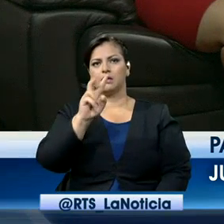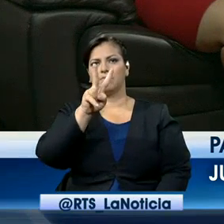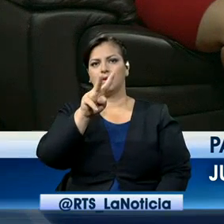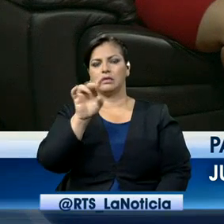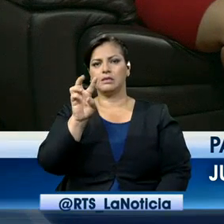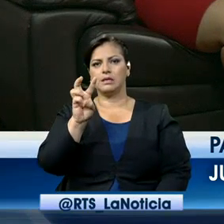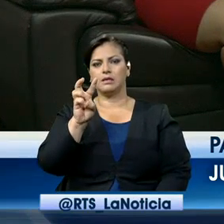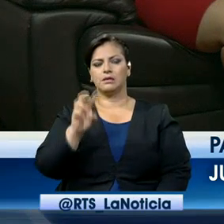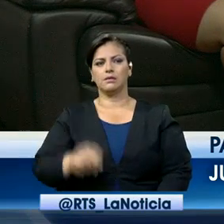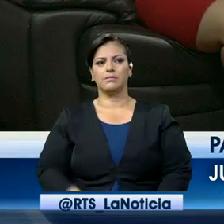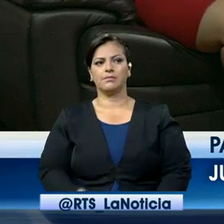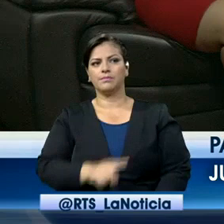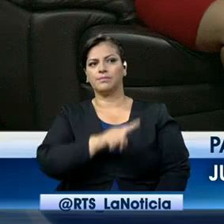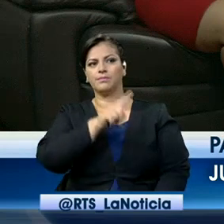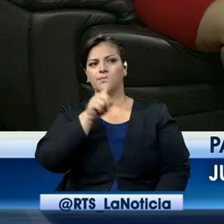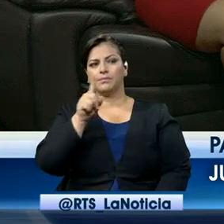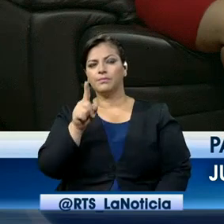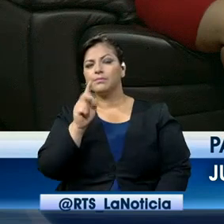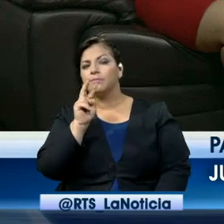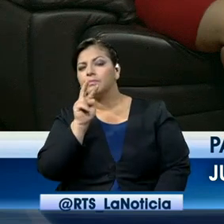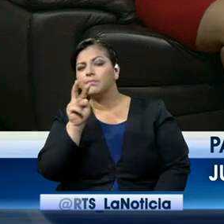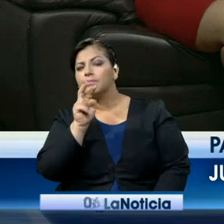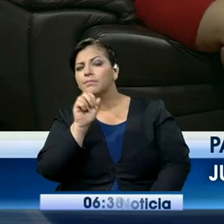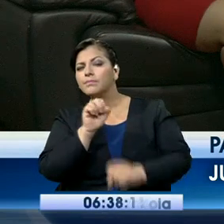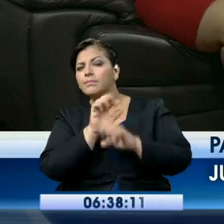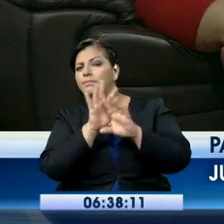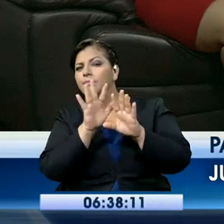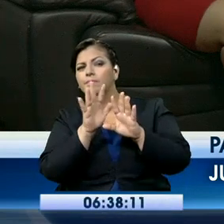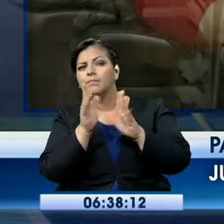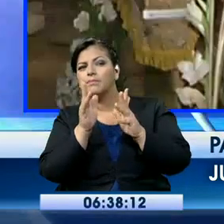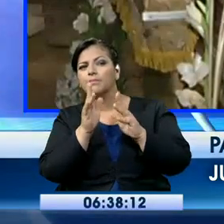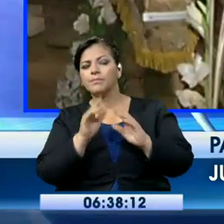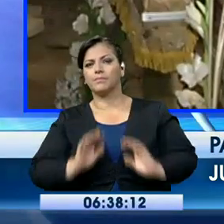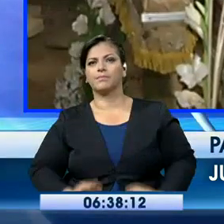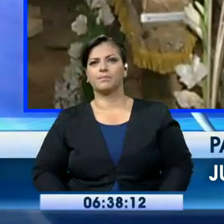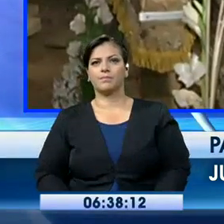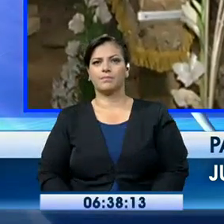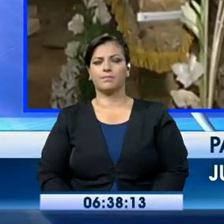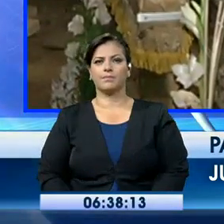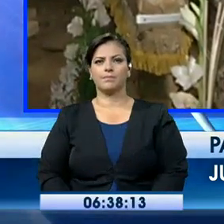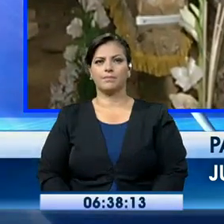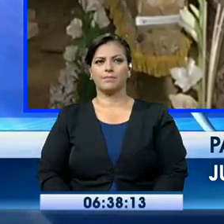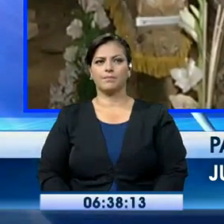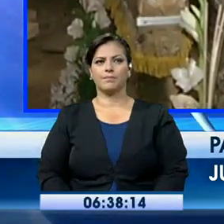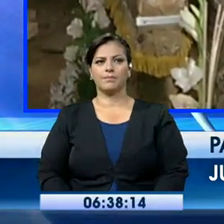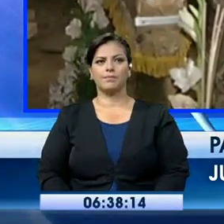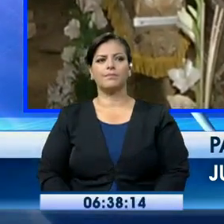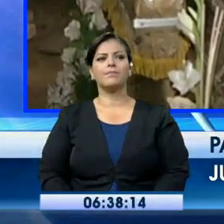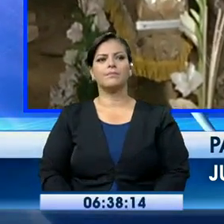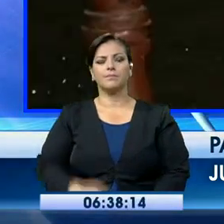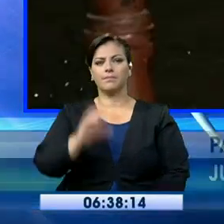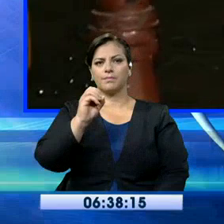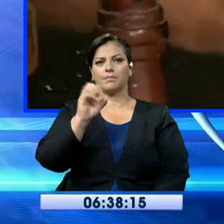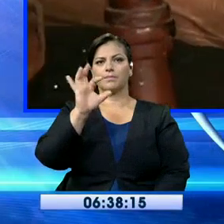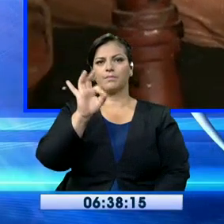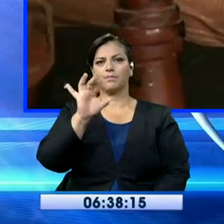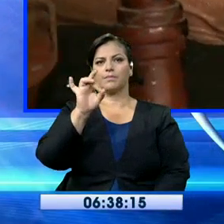098-0057-7626. Y el último está un poquito difícil por la colita. Pero bueno, quedémonos con el primer número. Ahí lo vemos mejor.